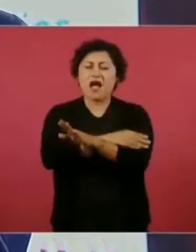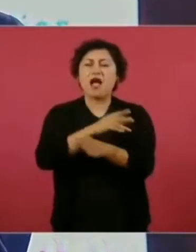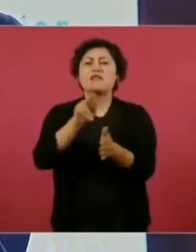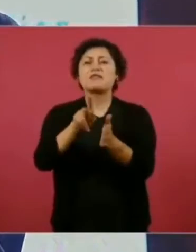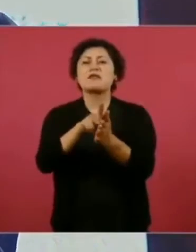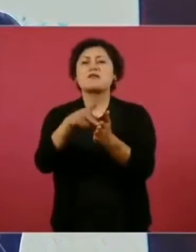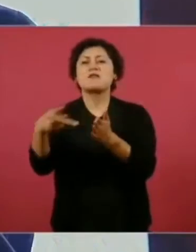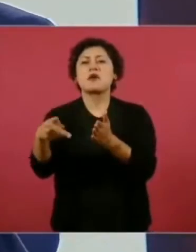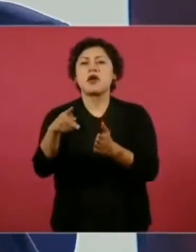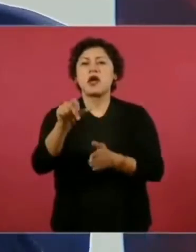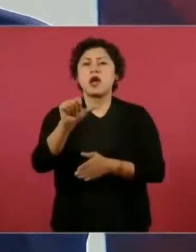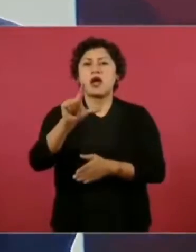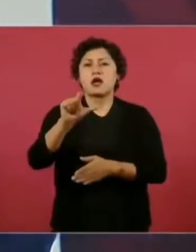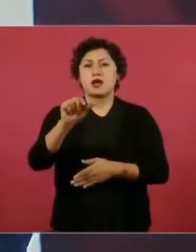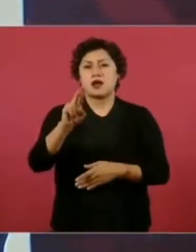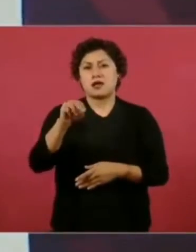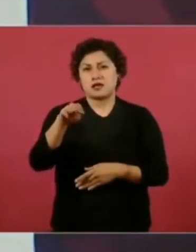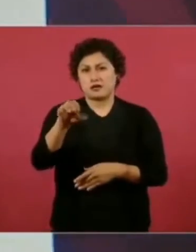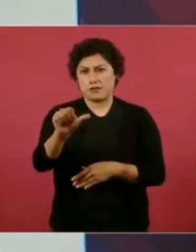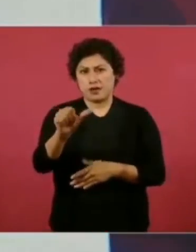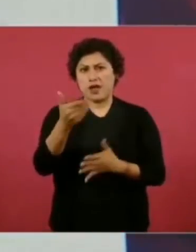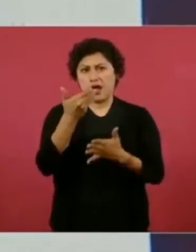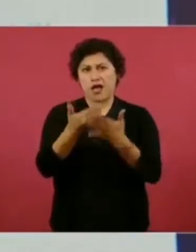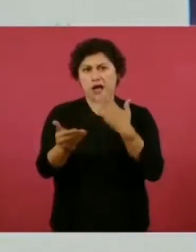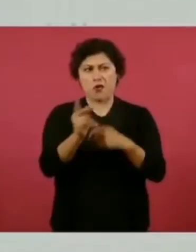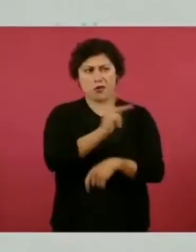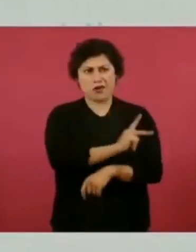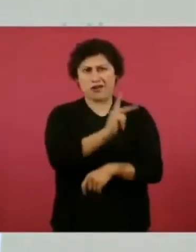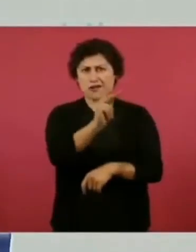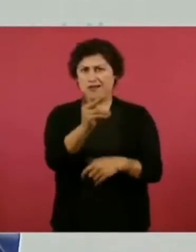Y yo creo que era mejor la alarma